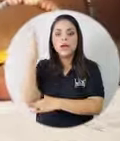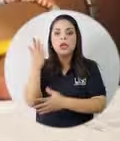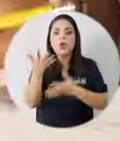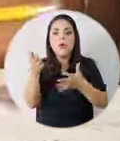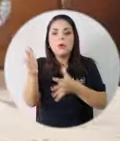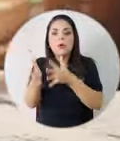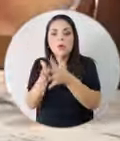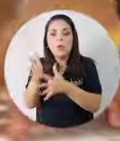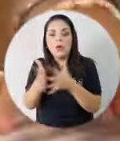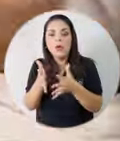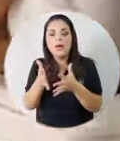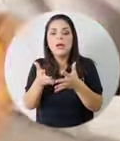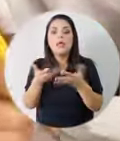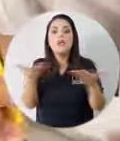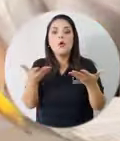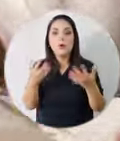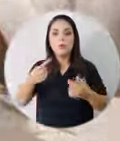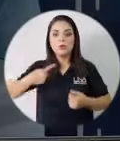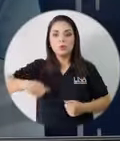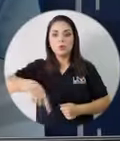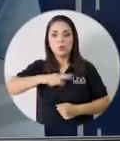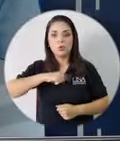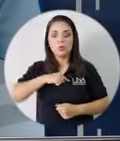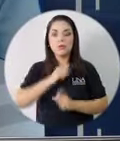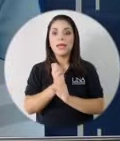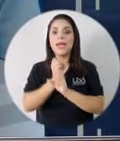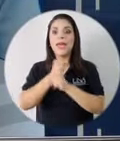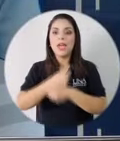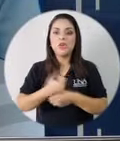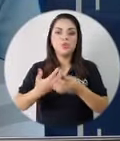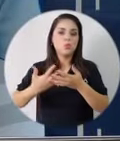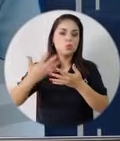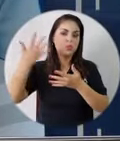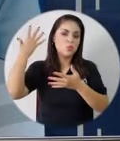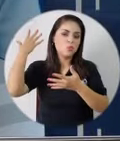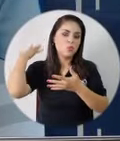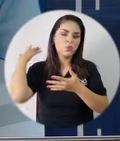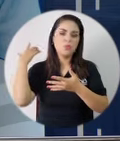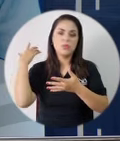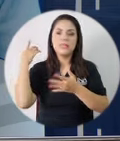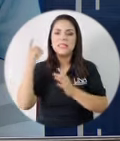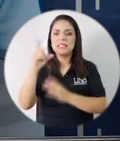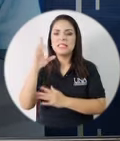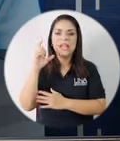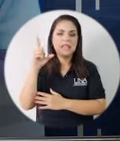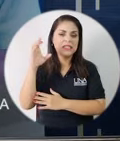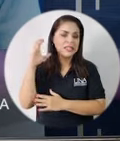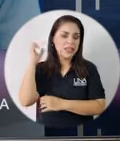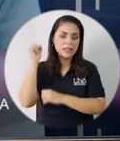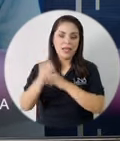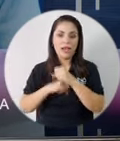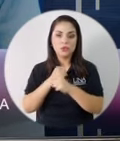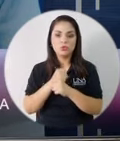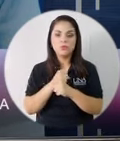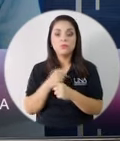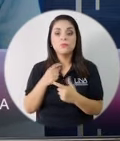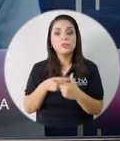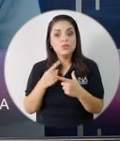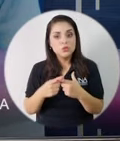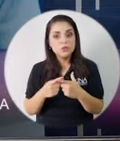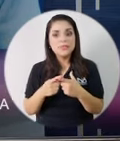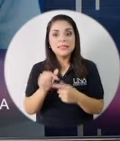cómo se cuida el bosque y cómo lo hemos hecho nosotros durante cientos de